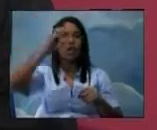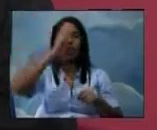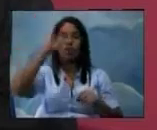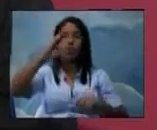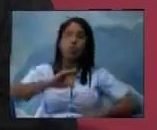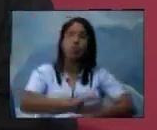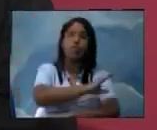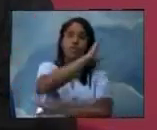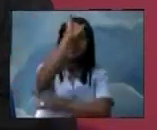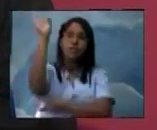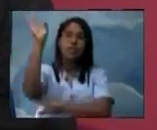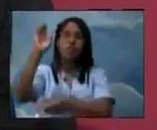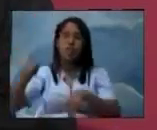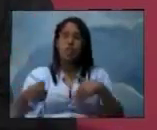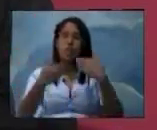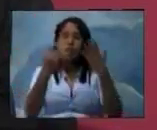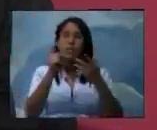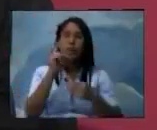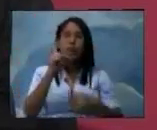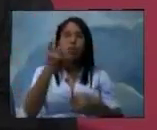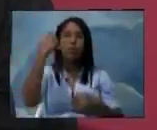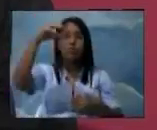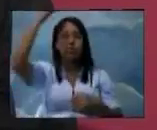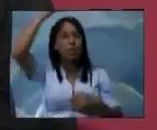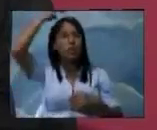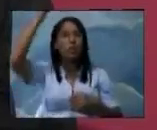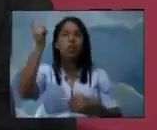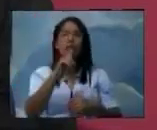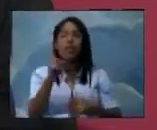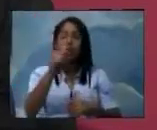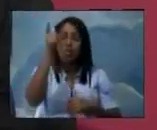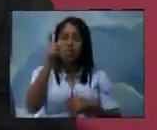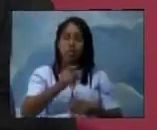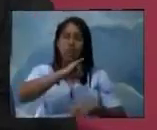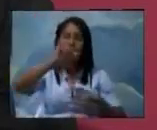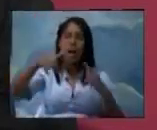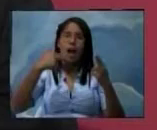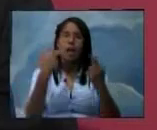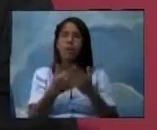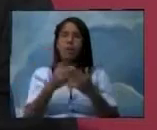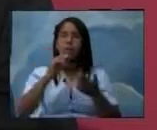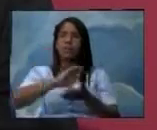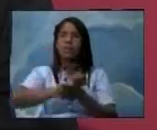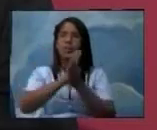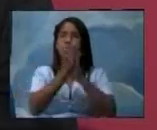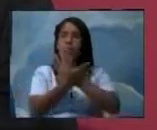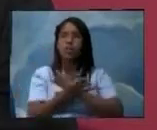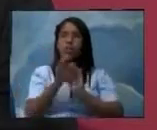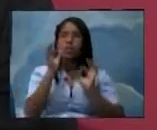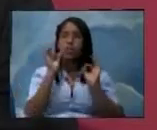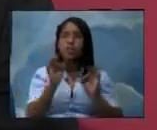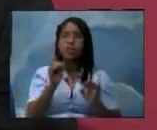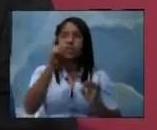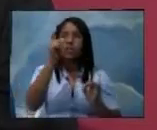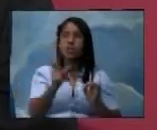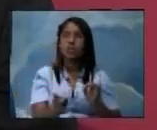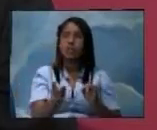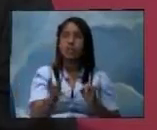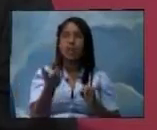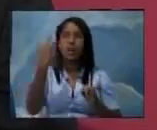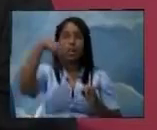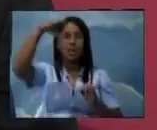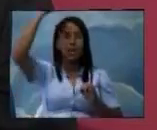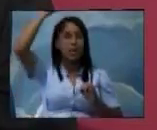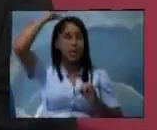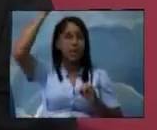del cielo levantará un reino que no será jamás destruido, ni será el